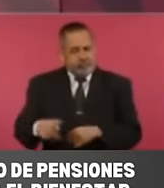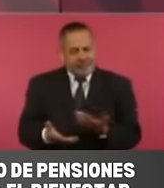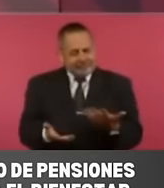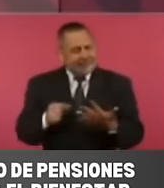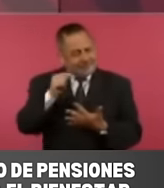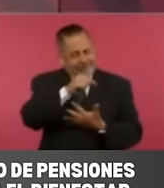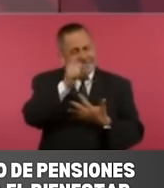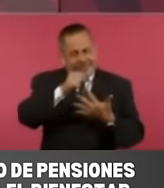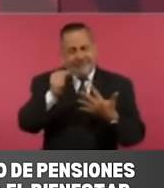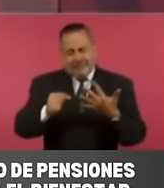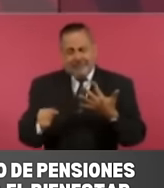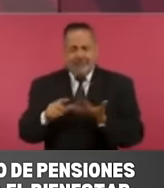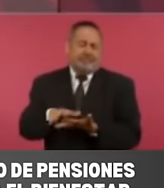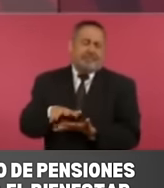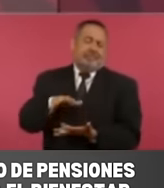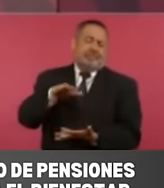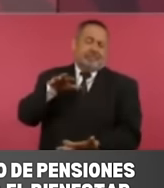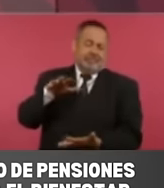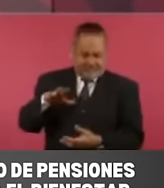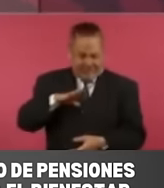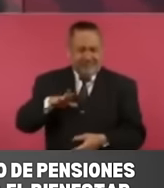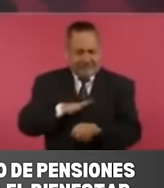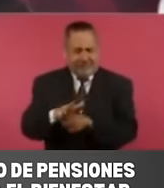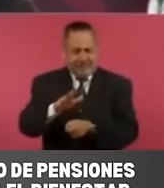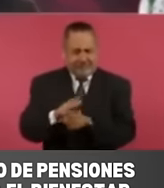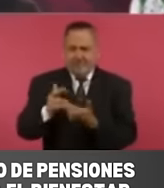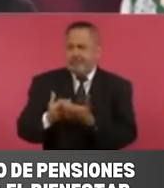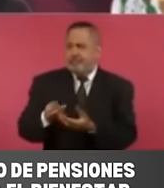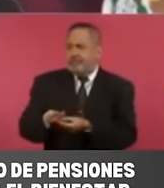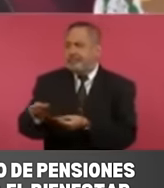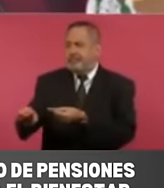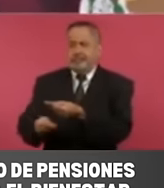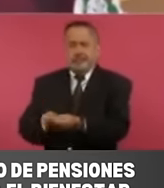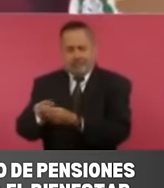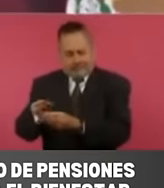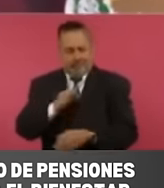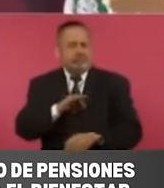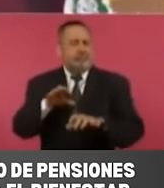Entonces, de manera